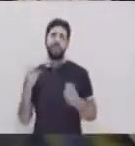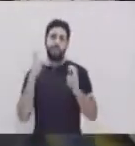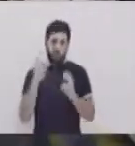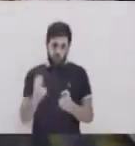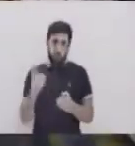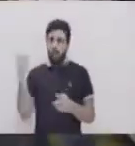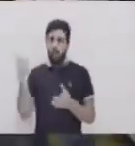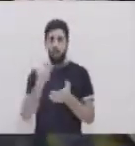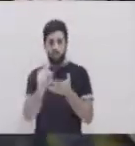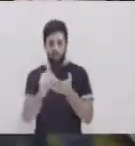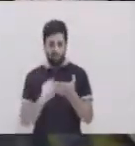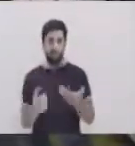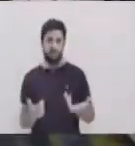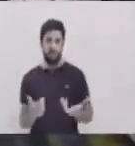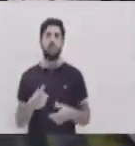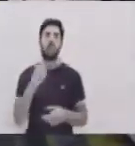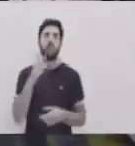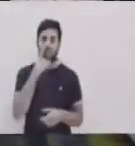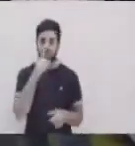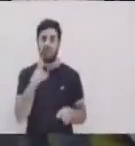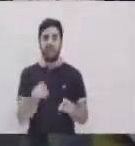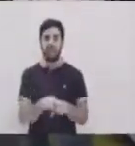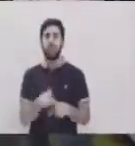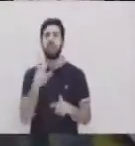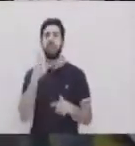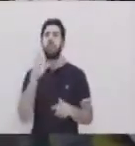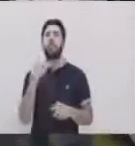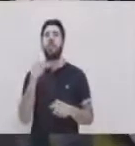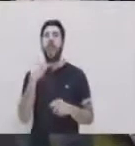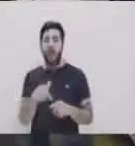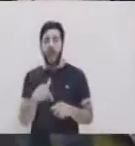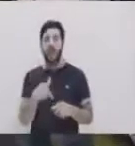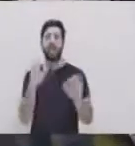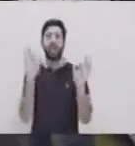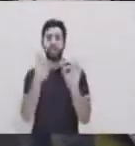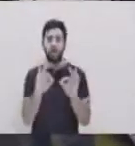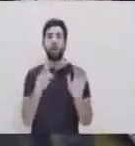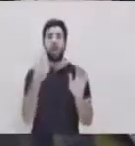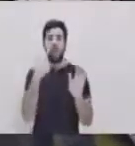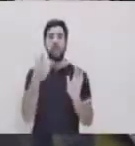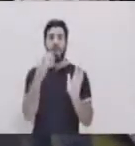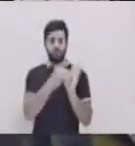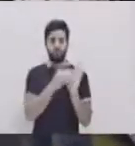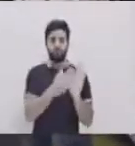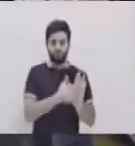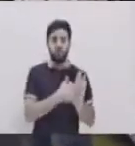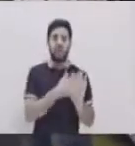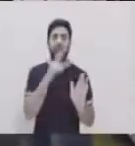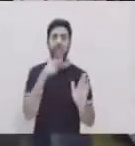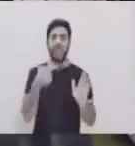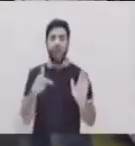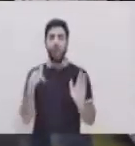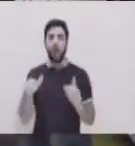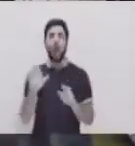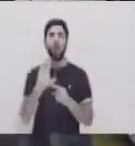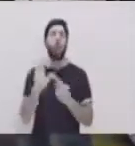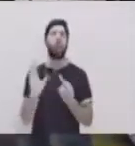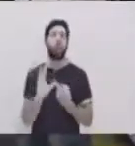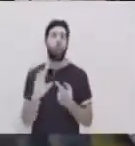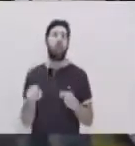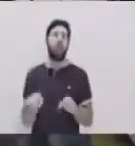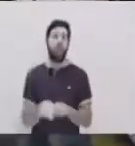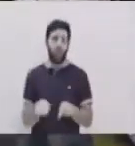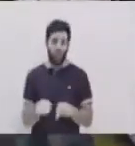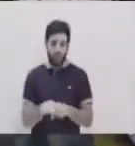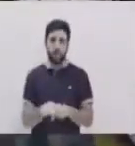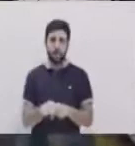eso es que está escrito de esta forma. Pero esto también se relaciona con los registros de la lengua. Ustedes bien identificaron que esto es